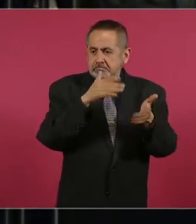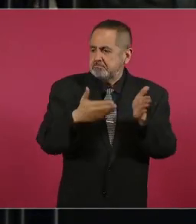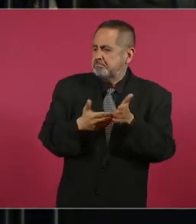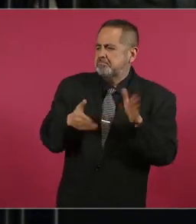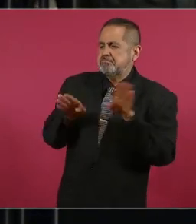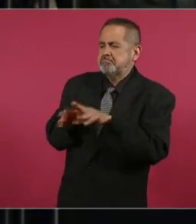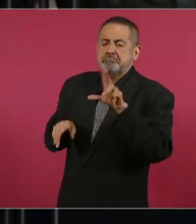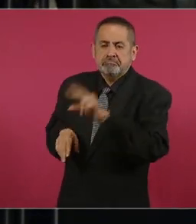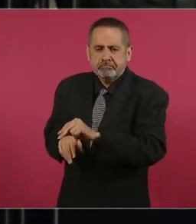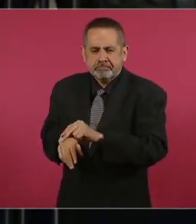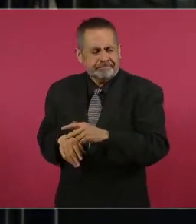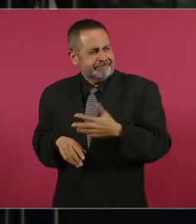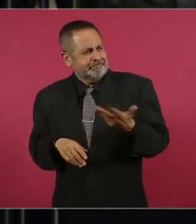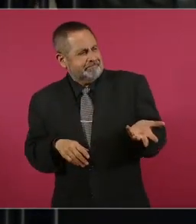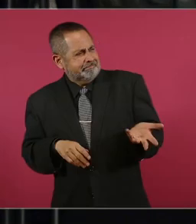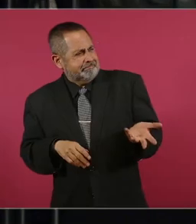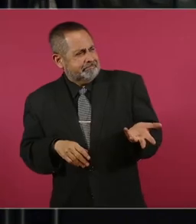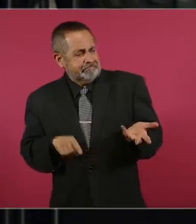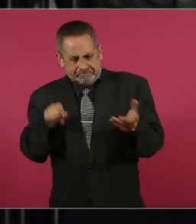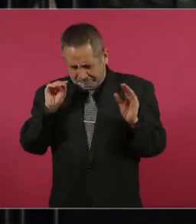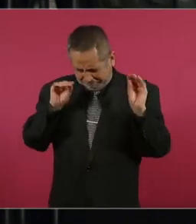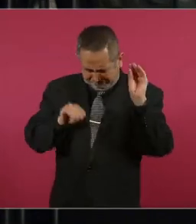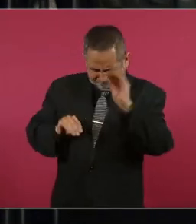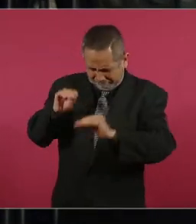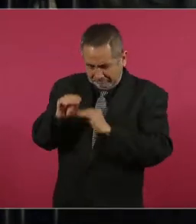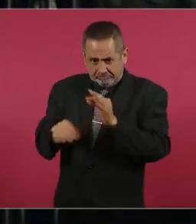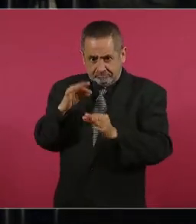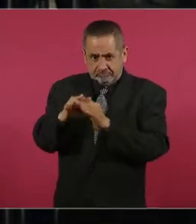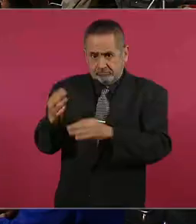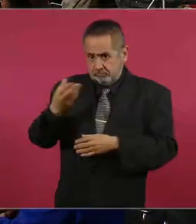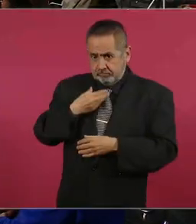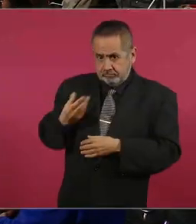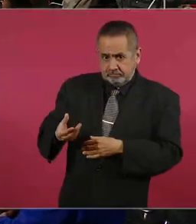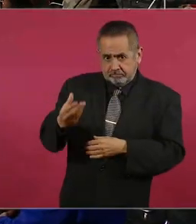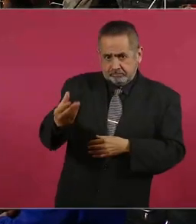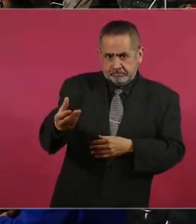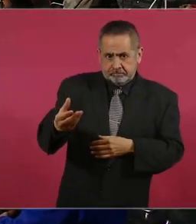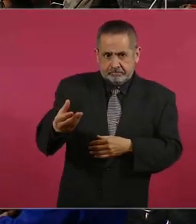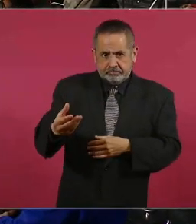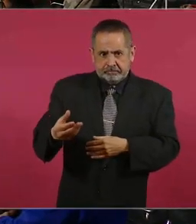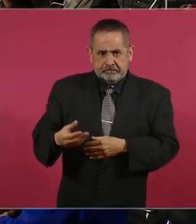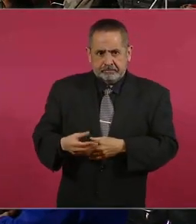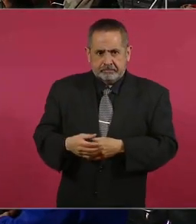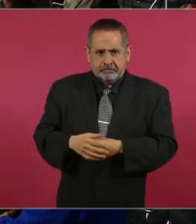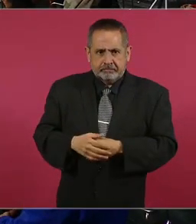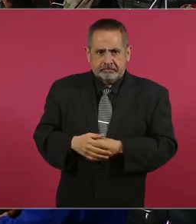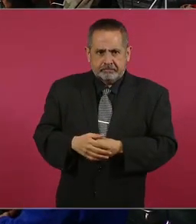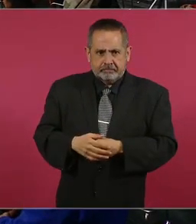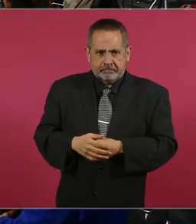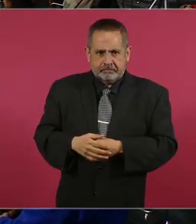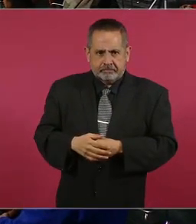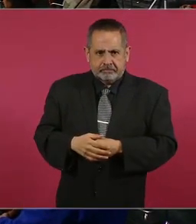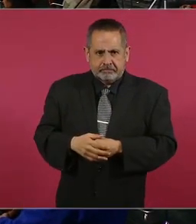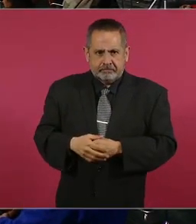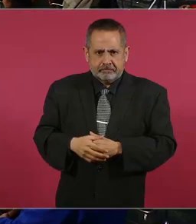Él lo diseñó en 3D, de hecho me pidió que se lo entregue. A ver, pasa, no.